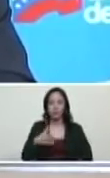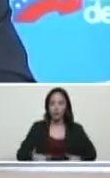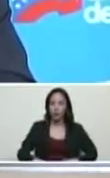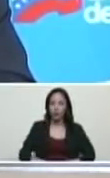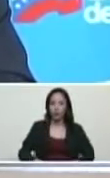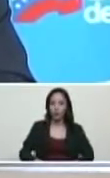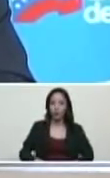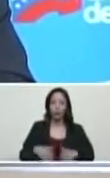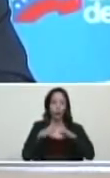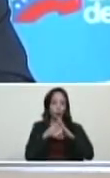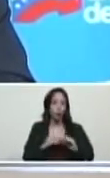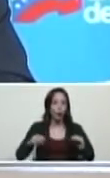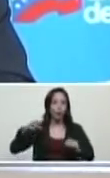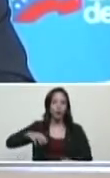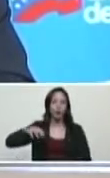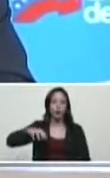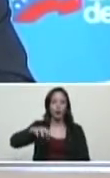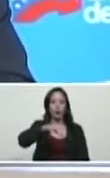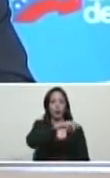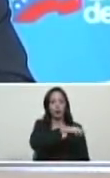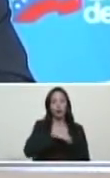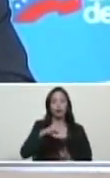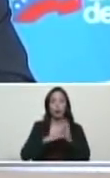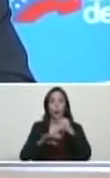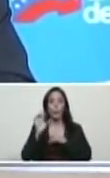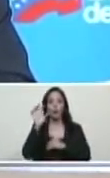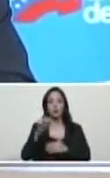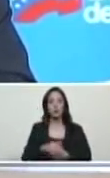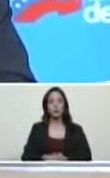en todos los estados del país.